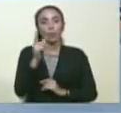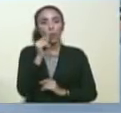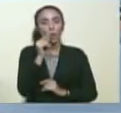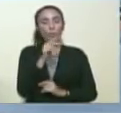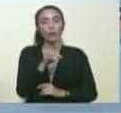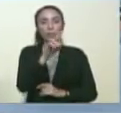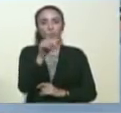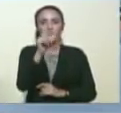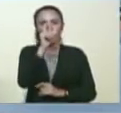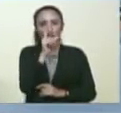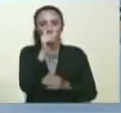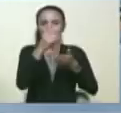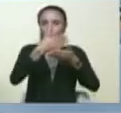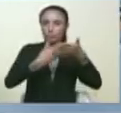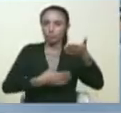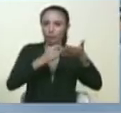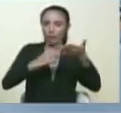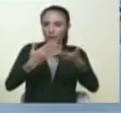21 años.